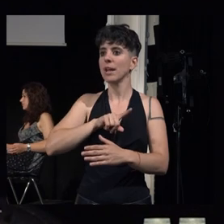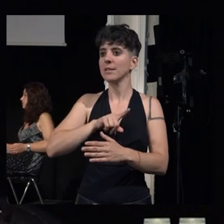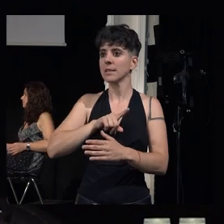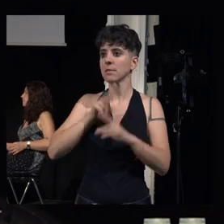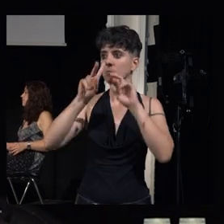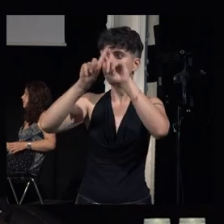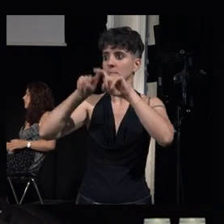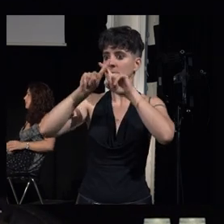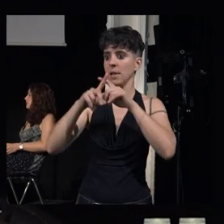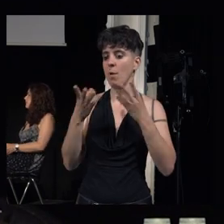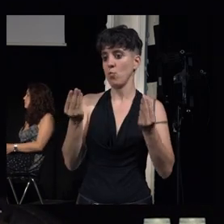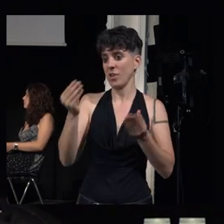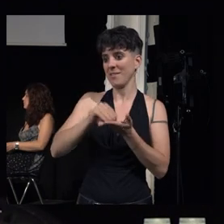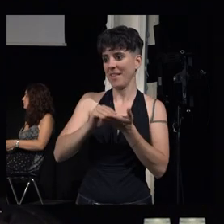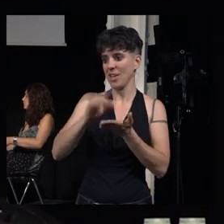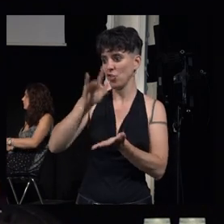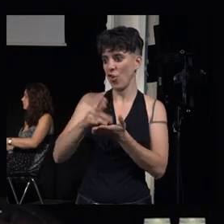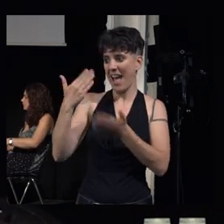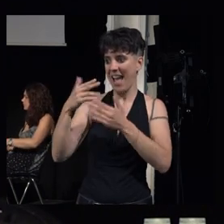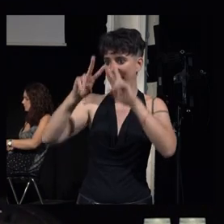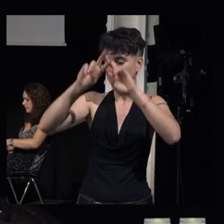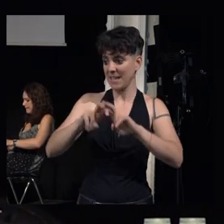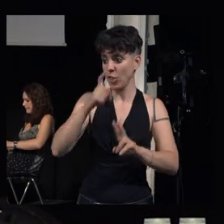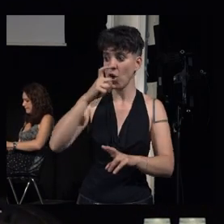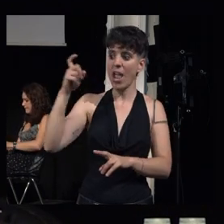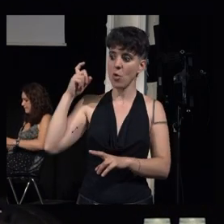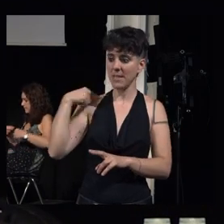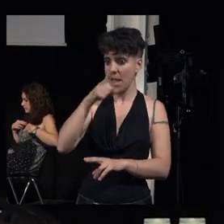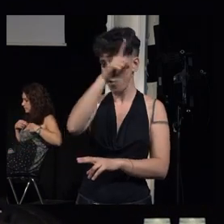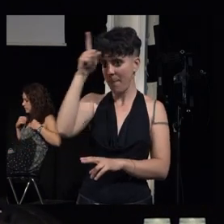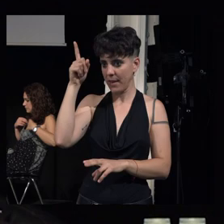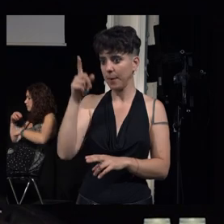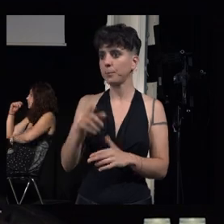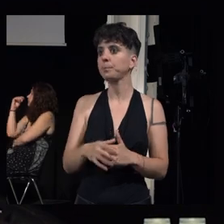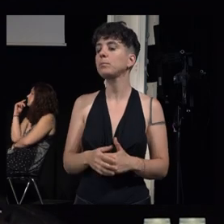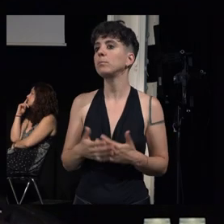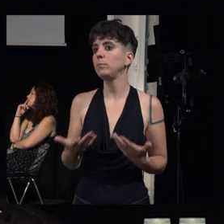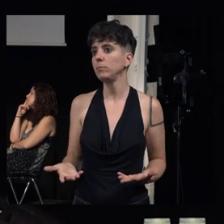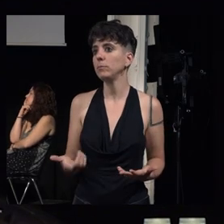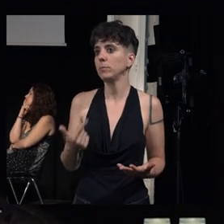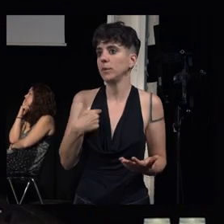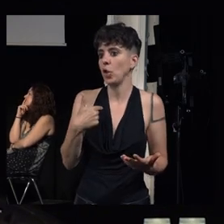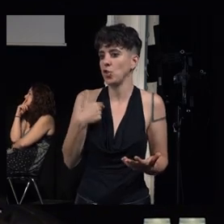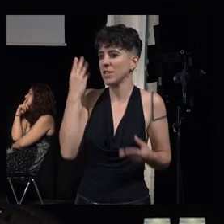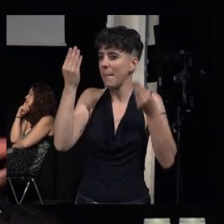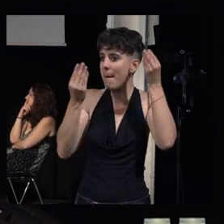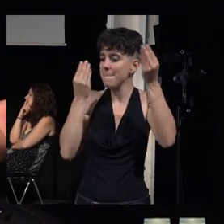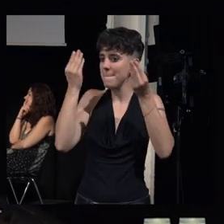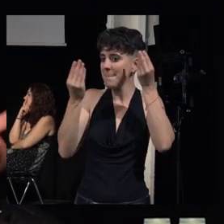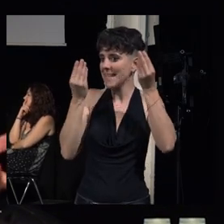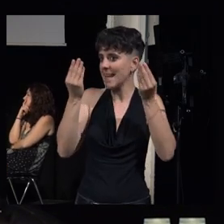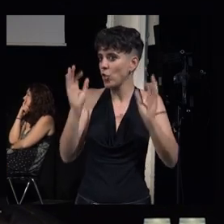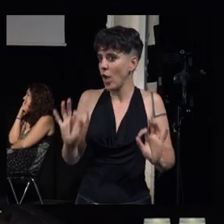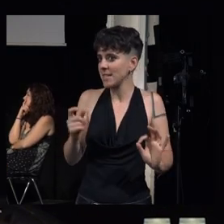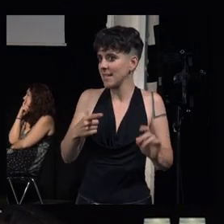a la hora de hacer la investigación el año pasado en Madrid, ¿no? Bueno, yo estaba pensando así, por